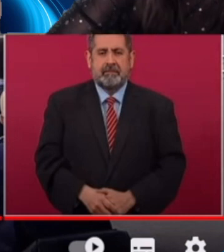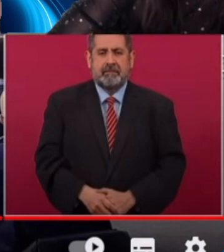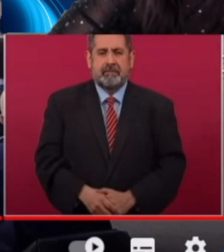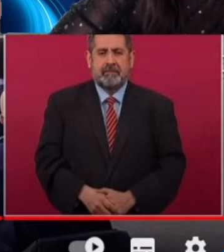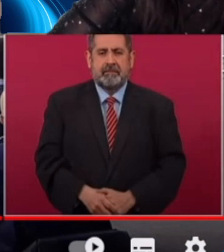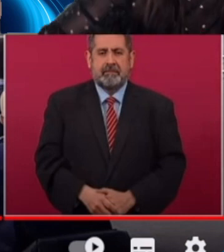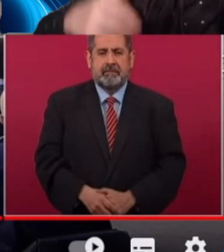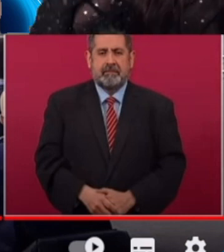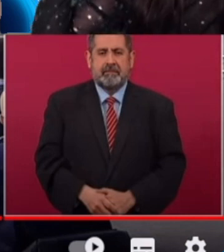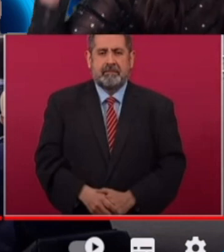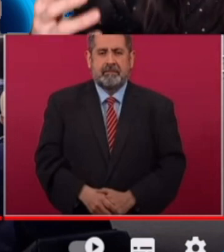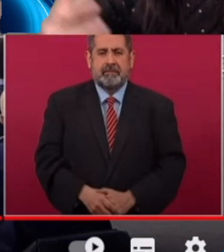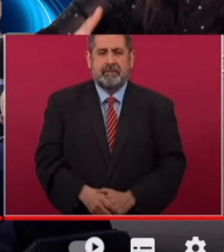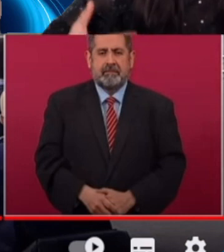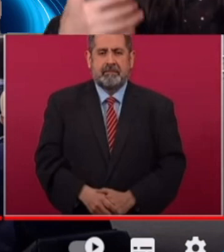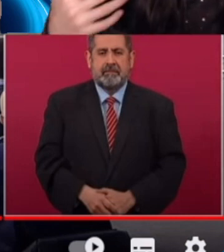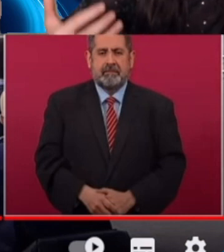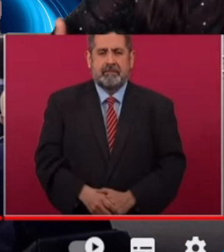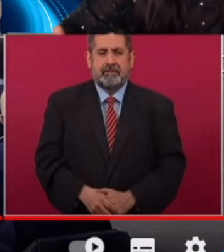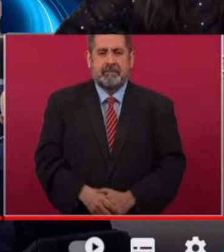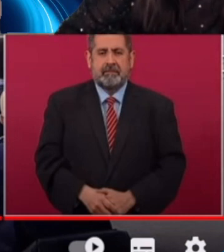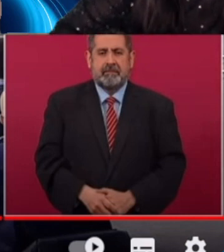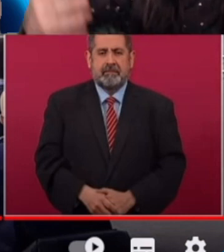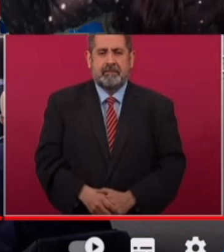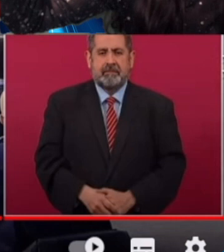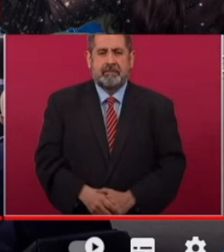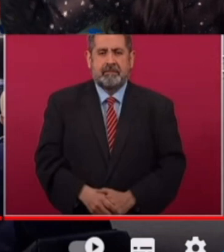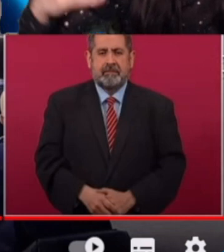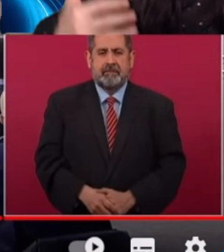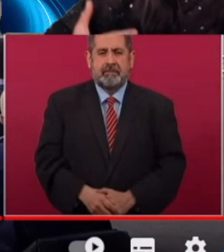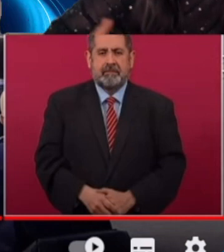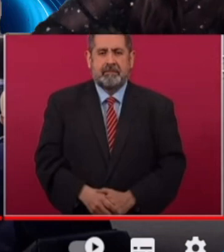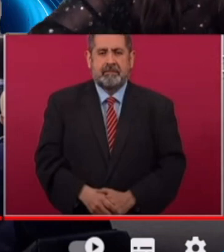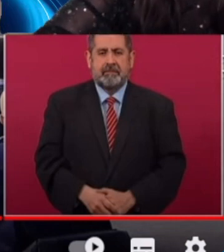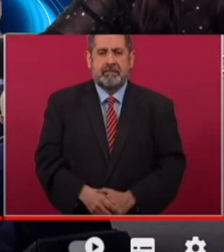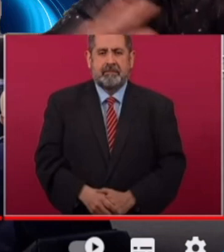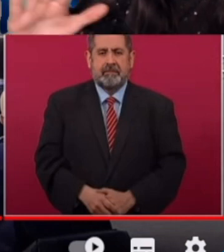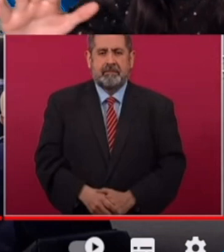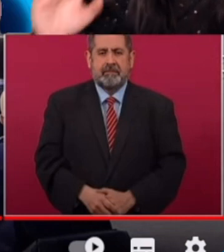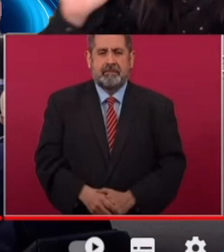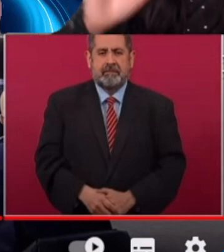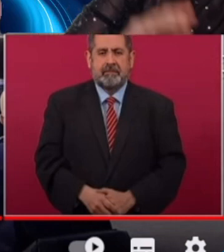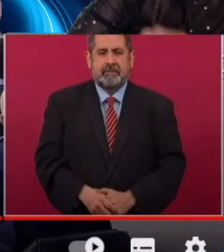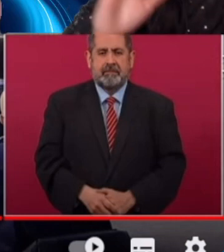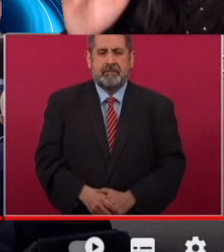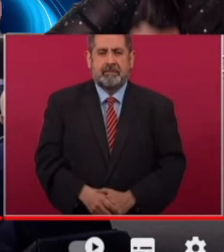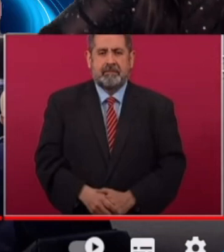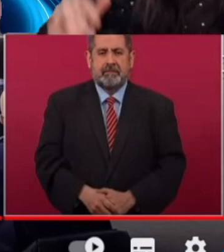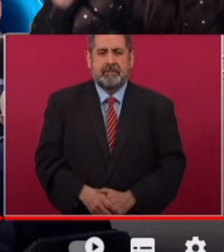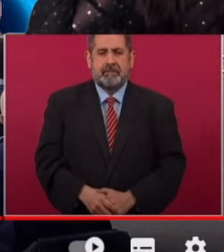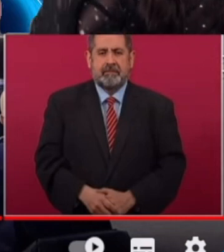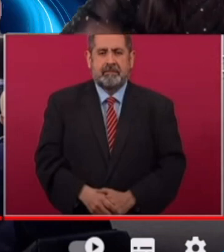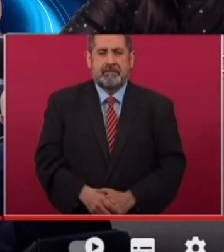hicieron primero lo local y luego lo nacional. ¿Qué dice el presidente? Hay que limpiar de arriba hacia abajo. Pues aquí no se hizo, y la secretaria del